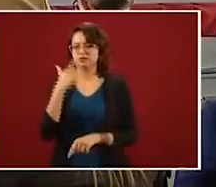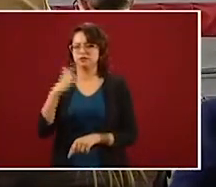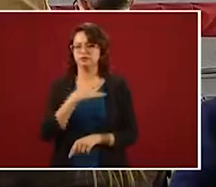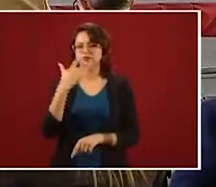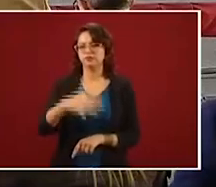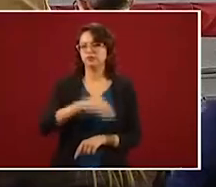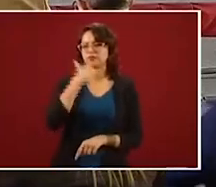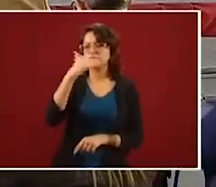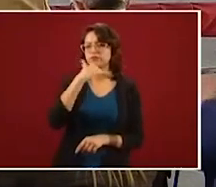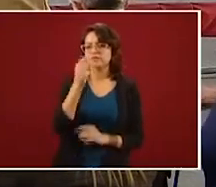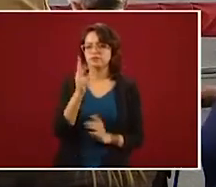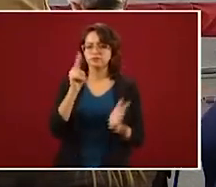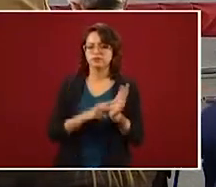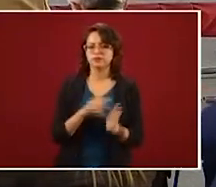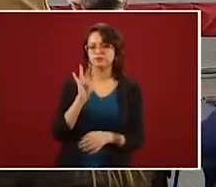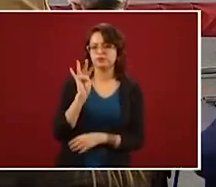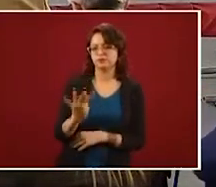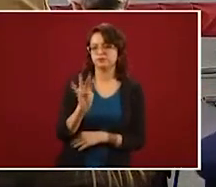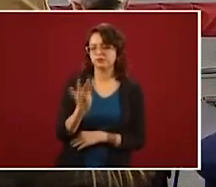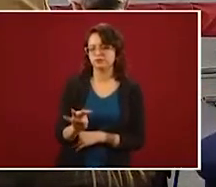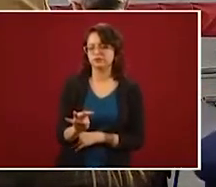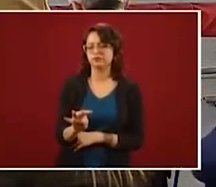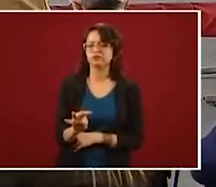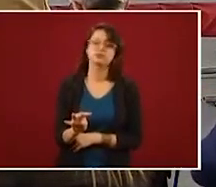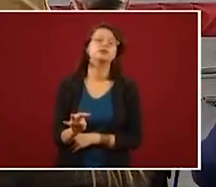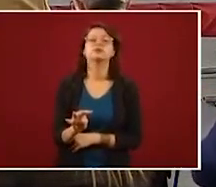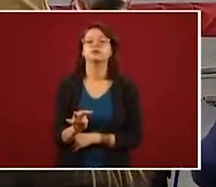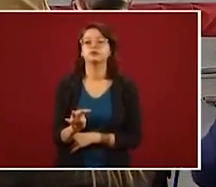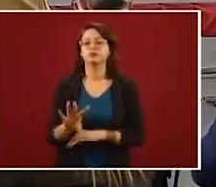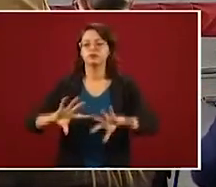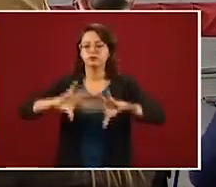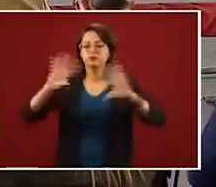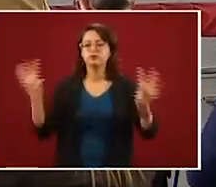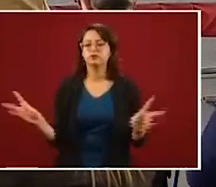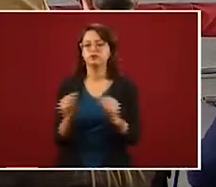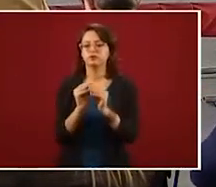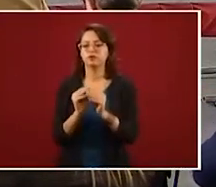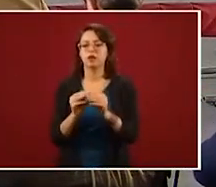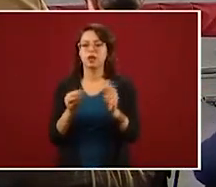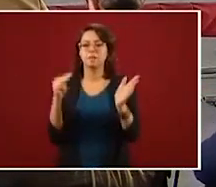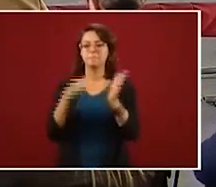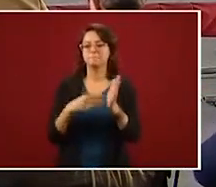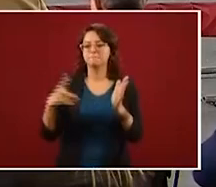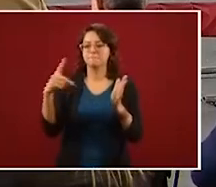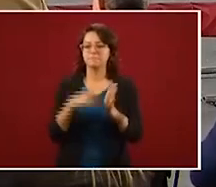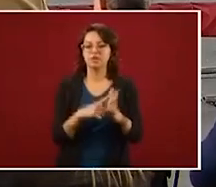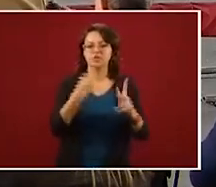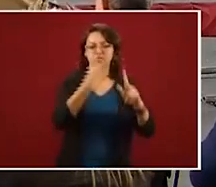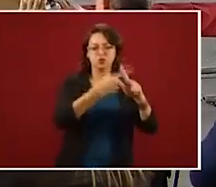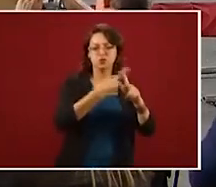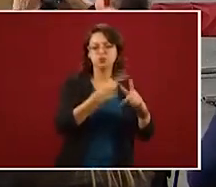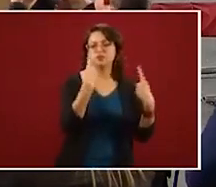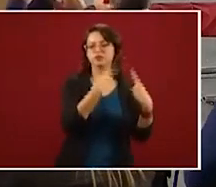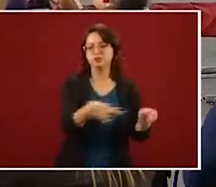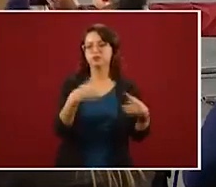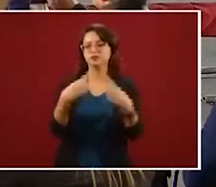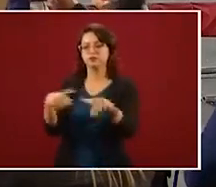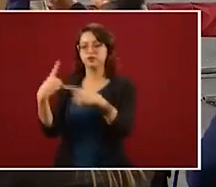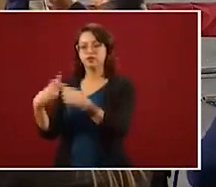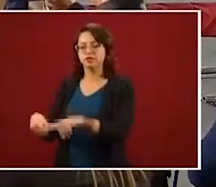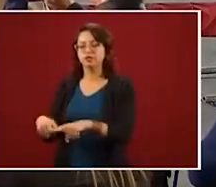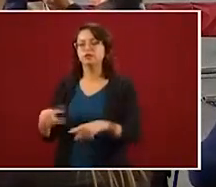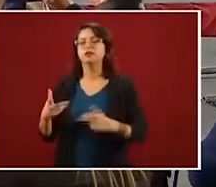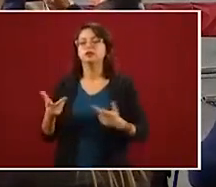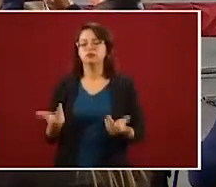corrupción 2019, que es una síntesis de diferentes metodologías. En esta indicación,